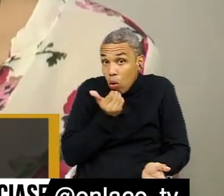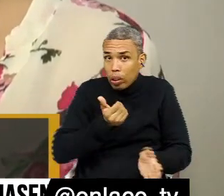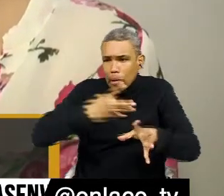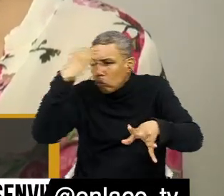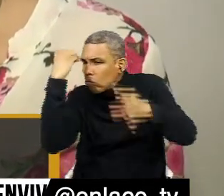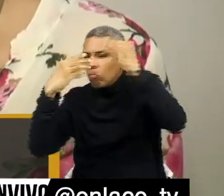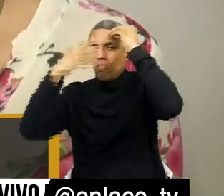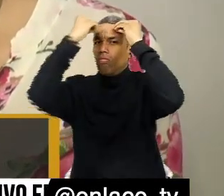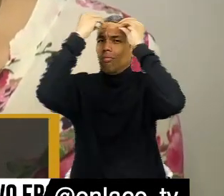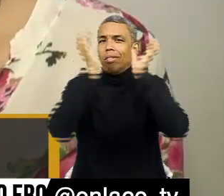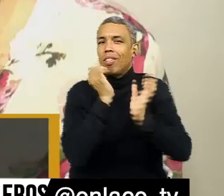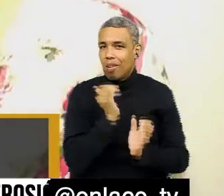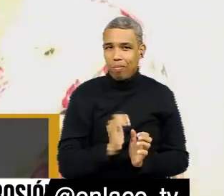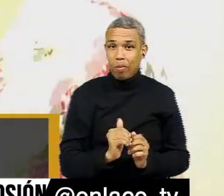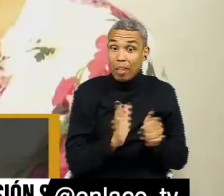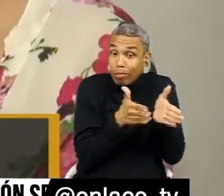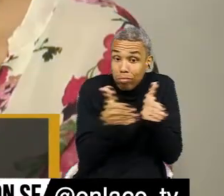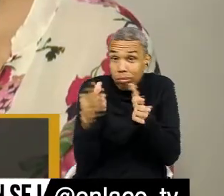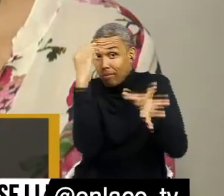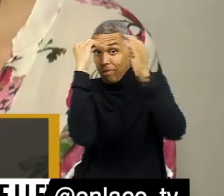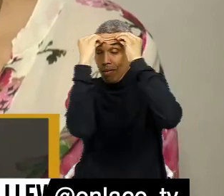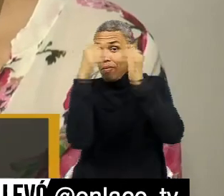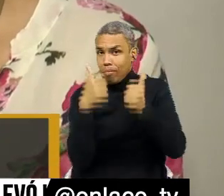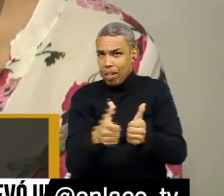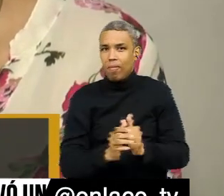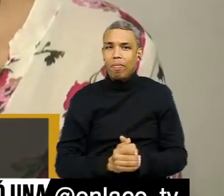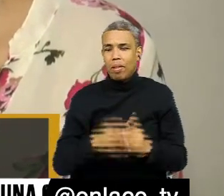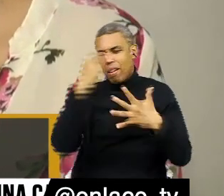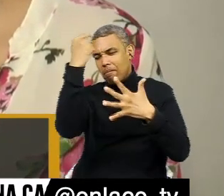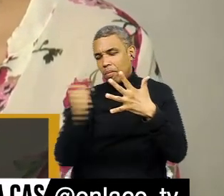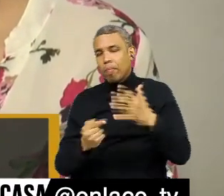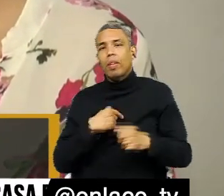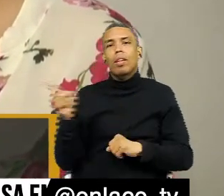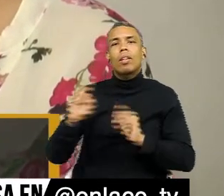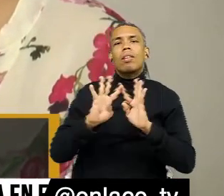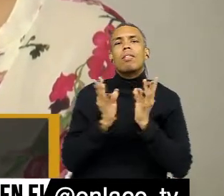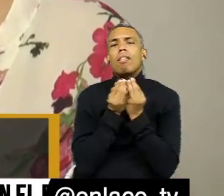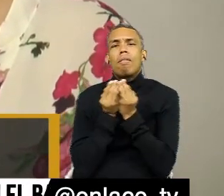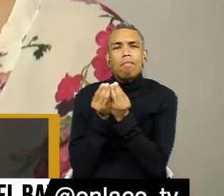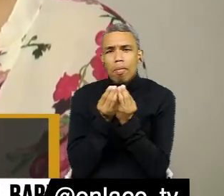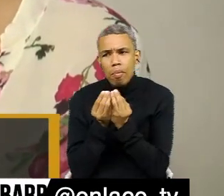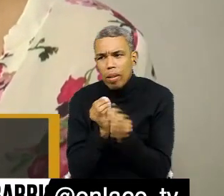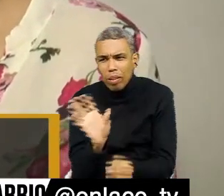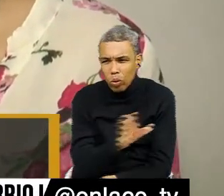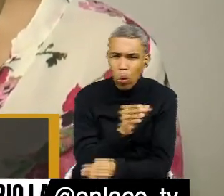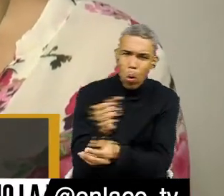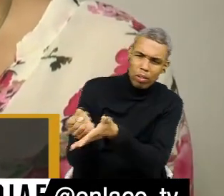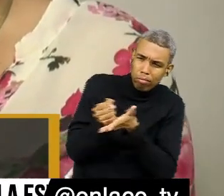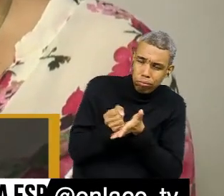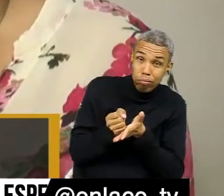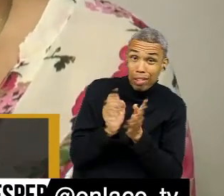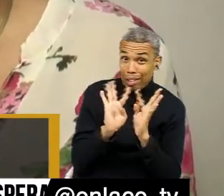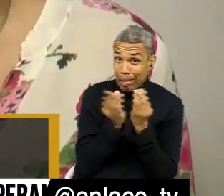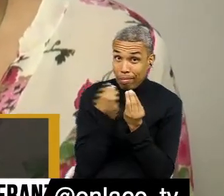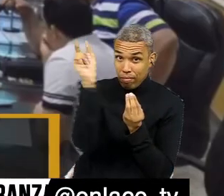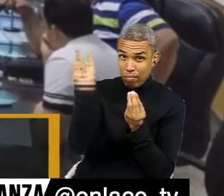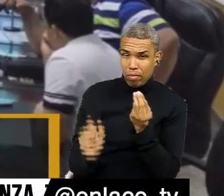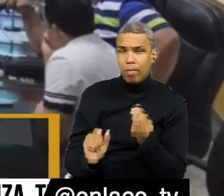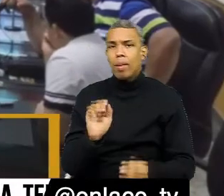porque aparte de ser en concurso, forma. Darle las gracias a Emel Arnache y a todos los concejales por abrirnos el espacio y exponer este gran